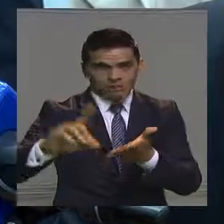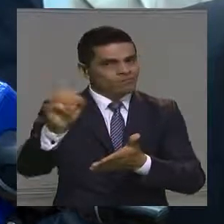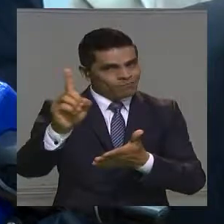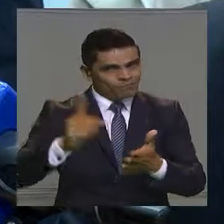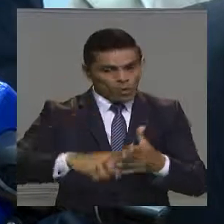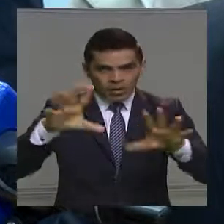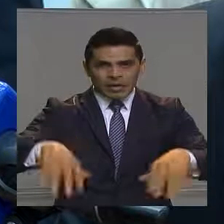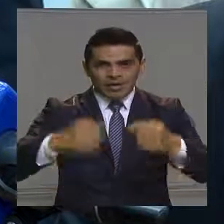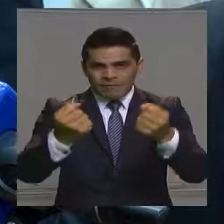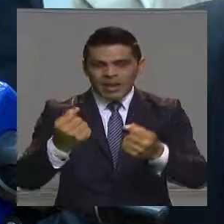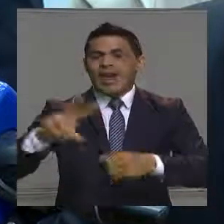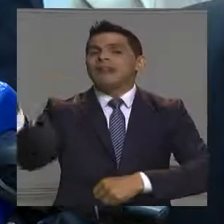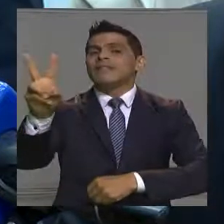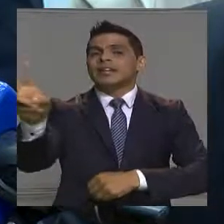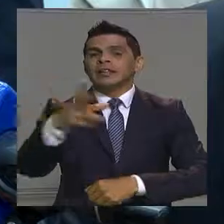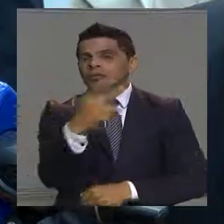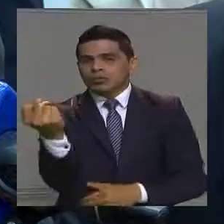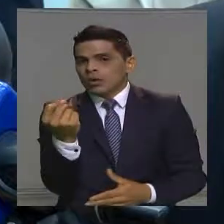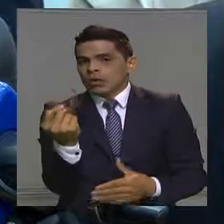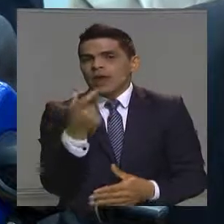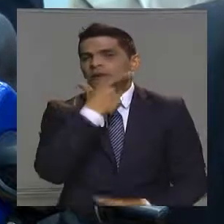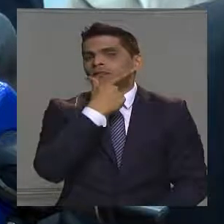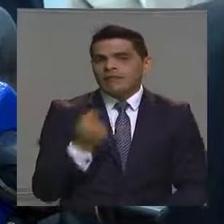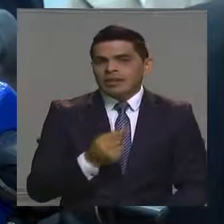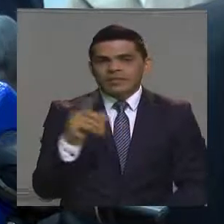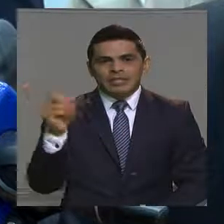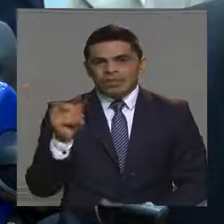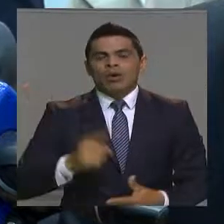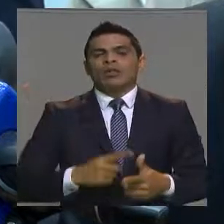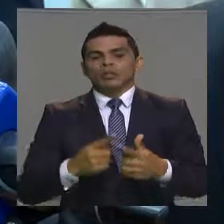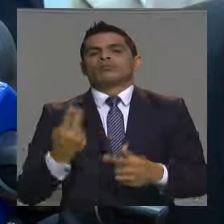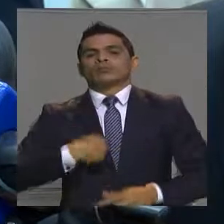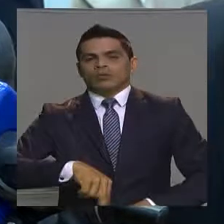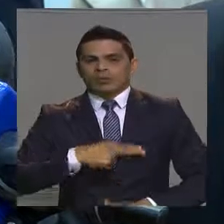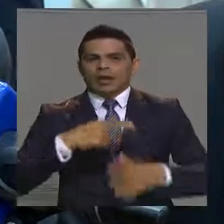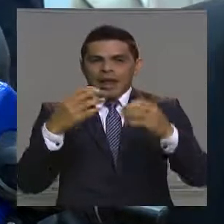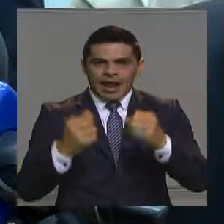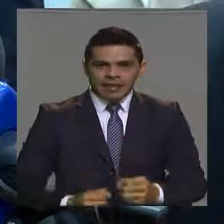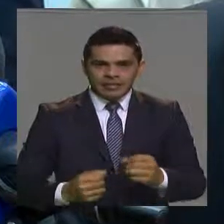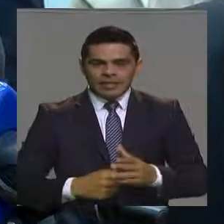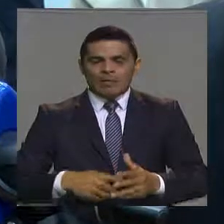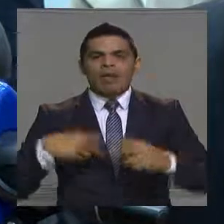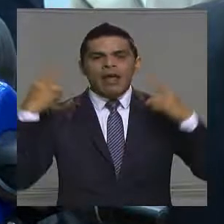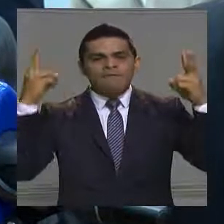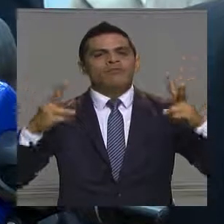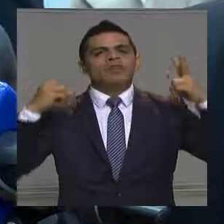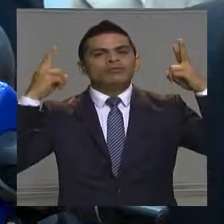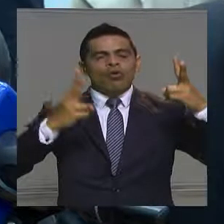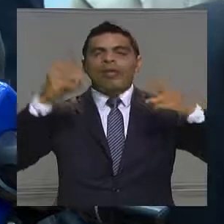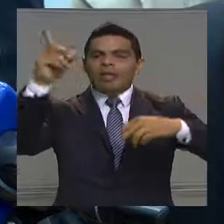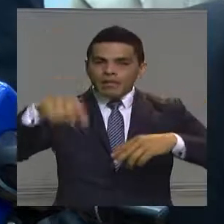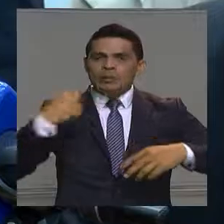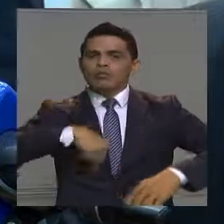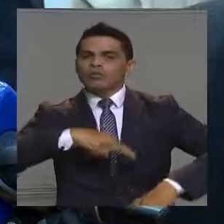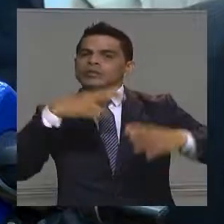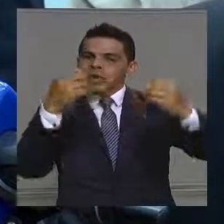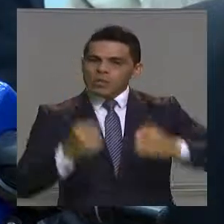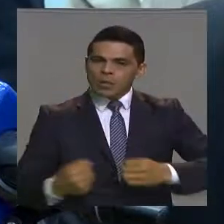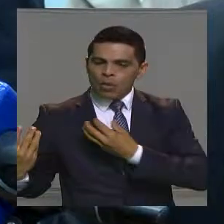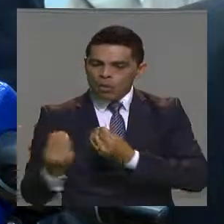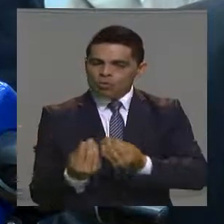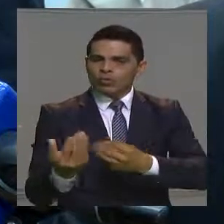Recuperar a Venezuela de todo lo que le han hecho no va a ser sencillo. Y les garantizamos no solamente la victoria, sino les garantizamos que estaremos con